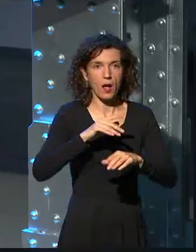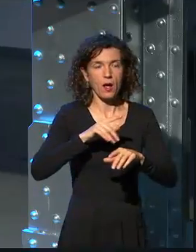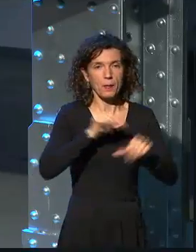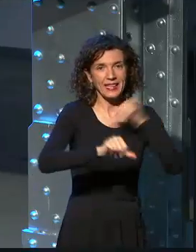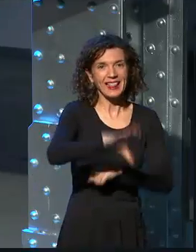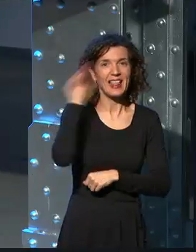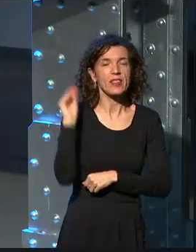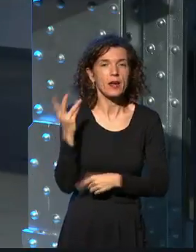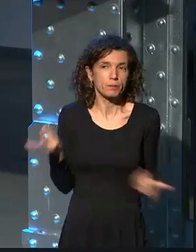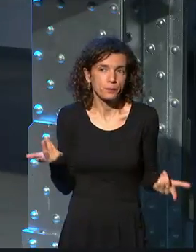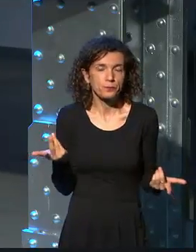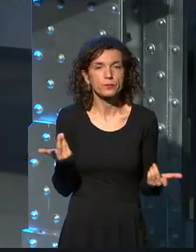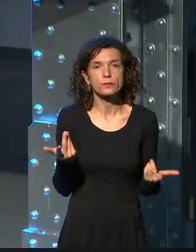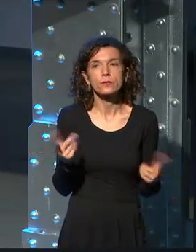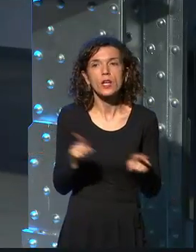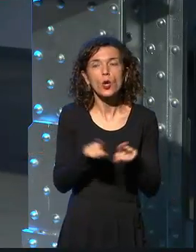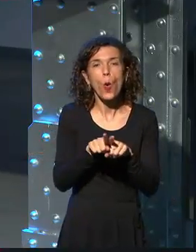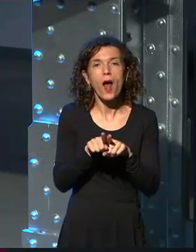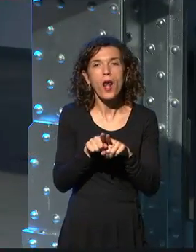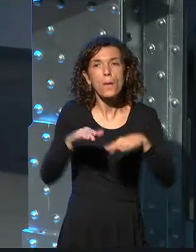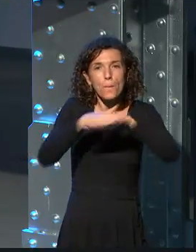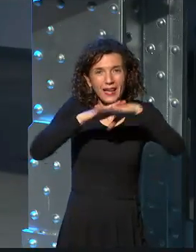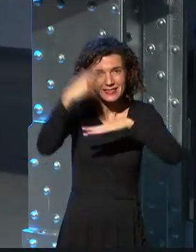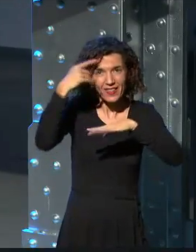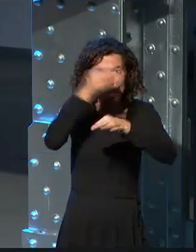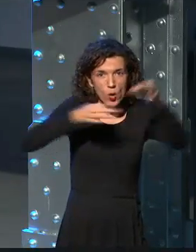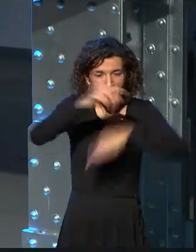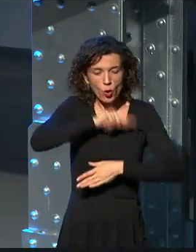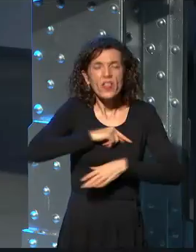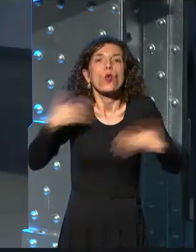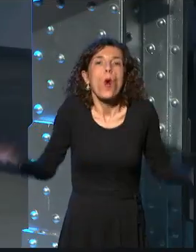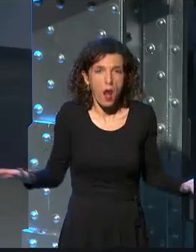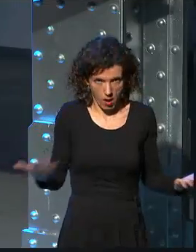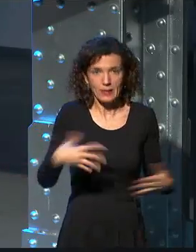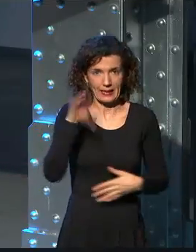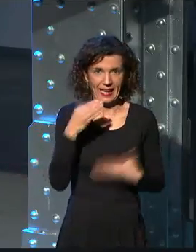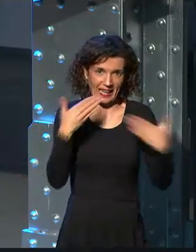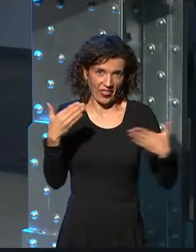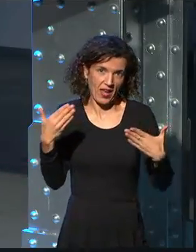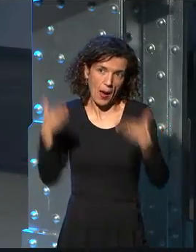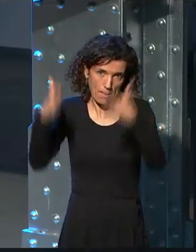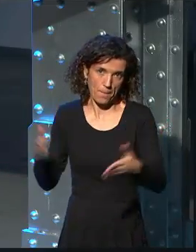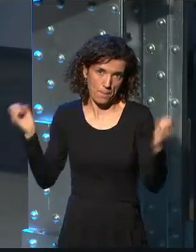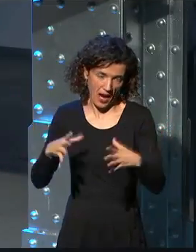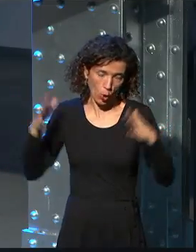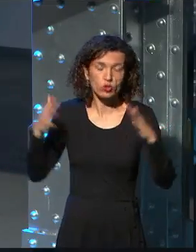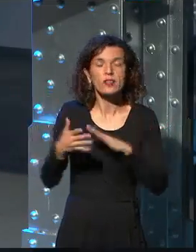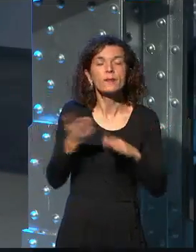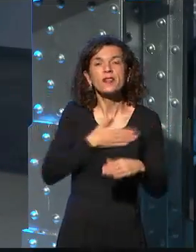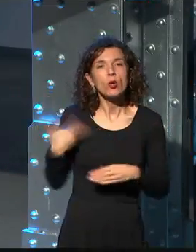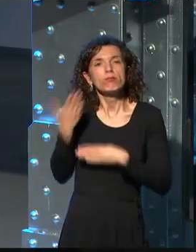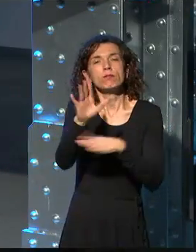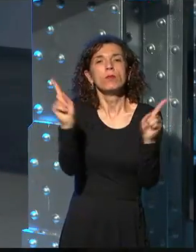entender cuáles son las bases neurales de la consciencia. Quiero brevemente enseñaros